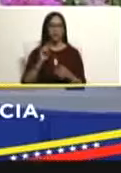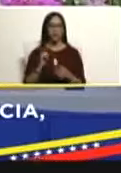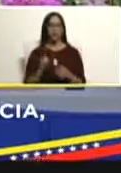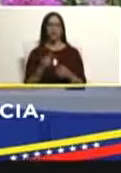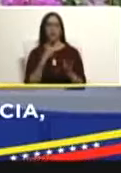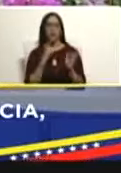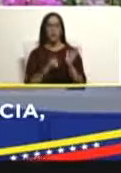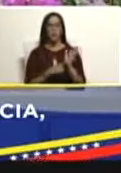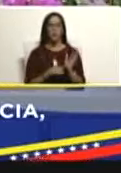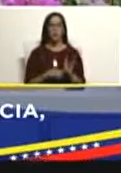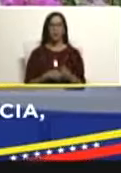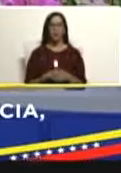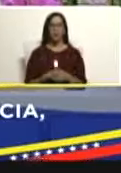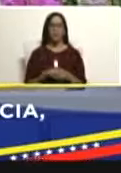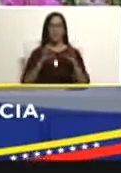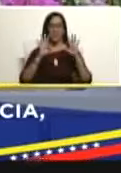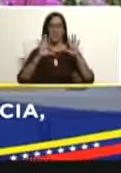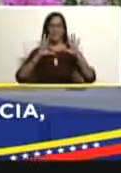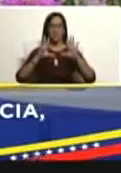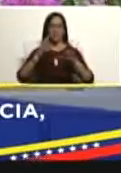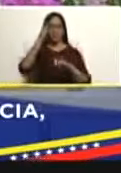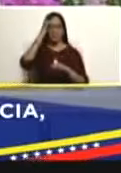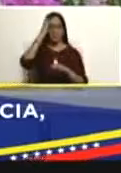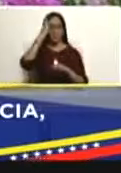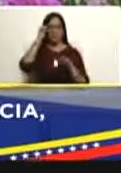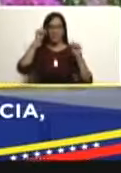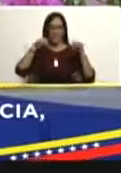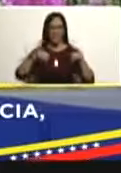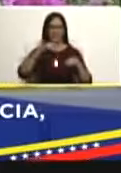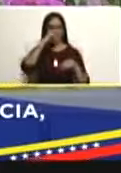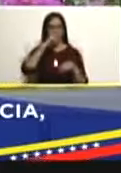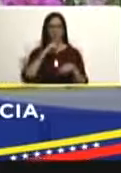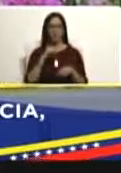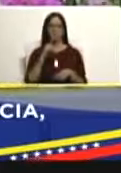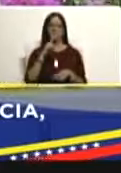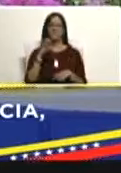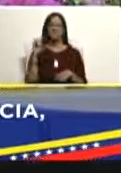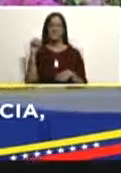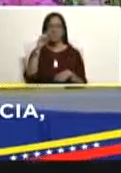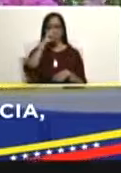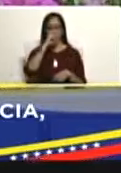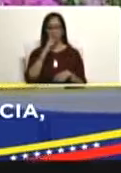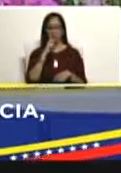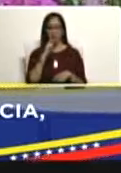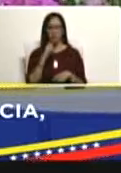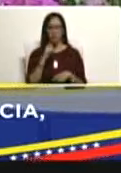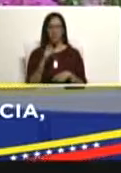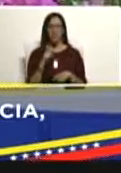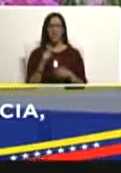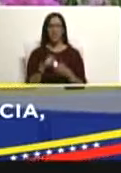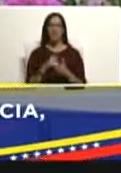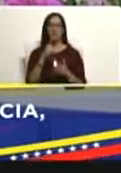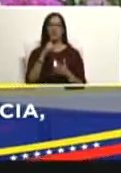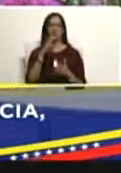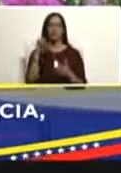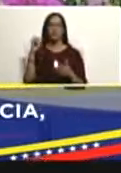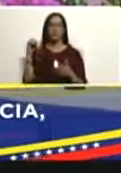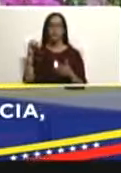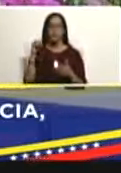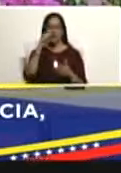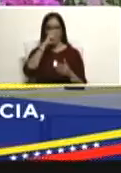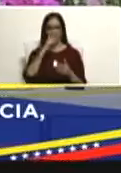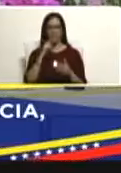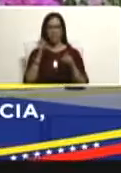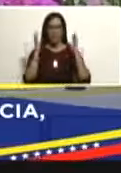cumplió el 18 de febrero de este año, 100 años. En su centenario dedicamos